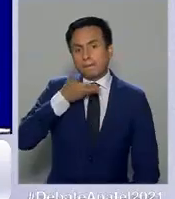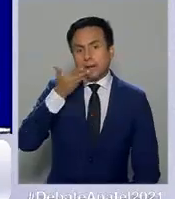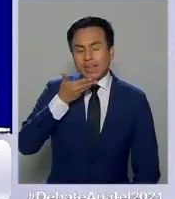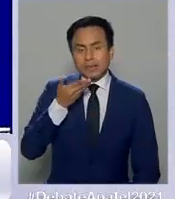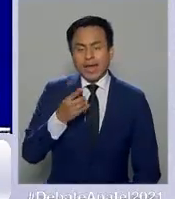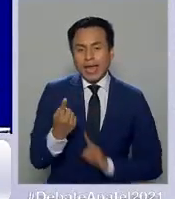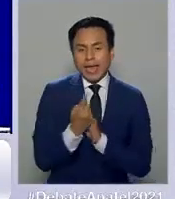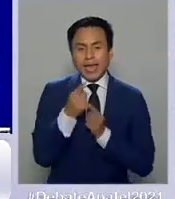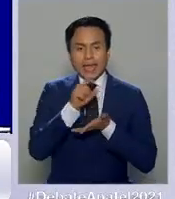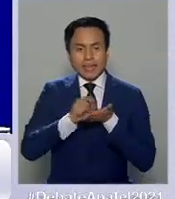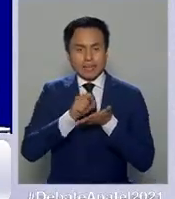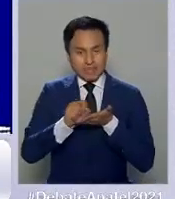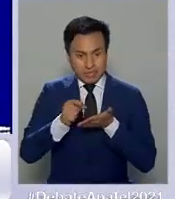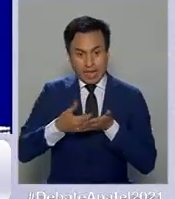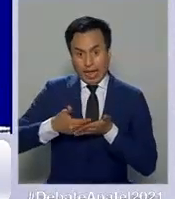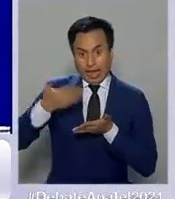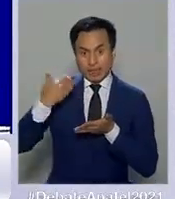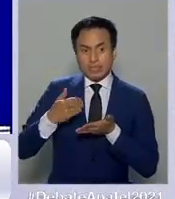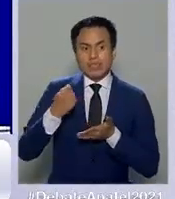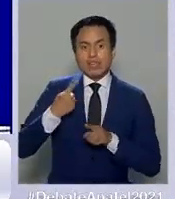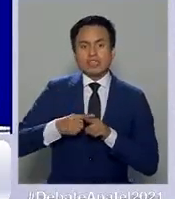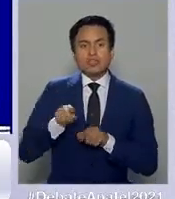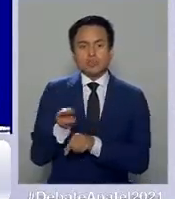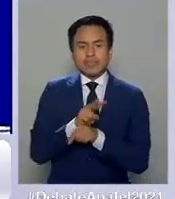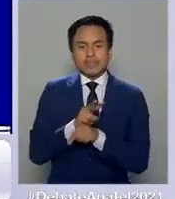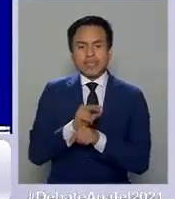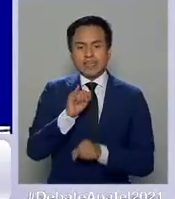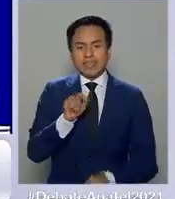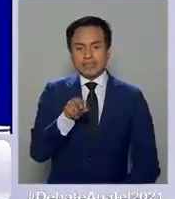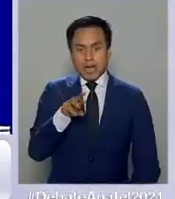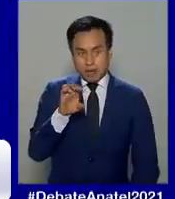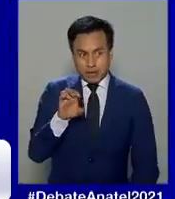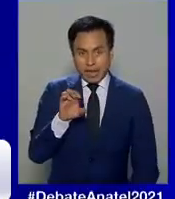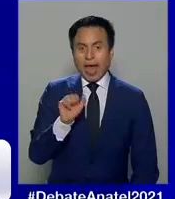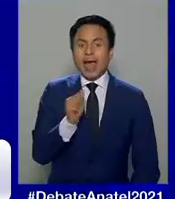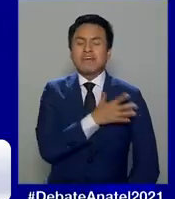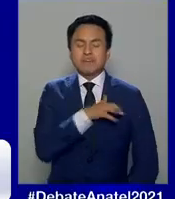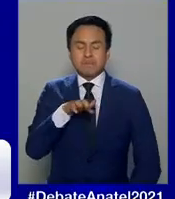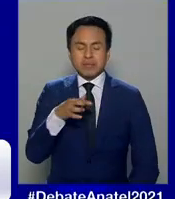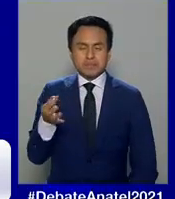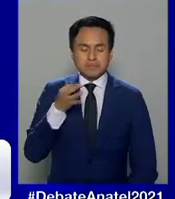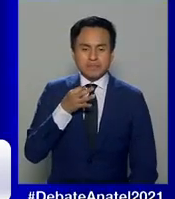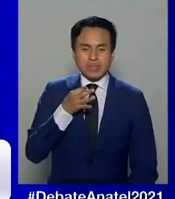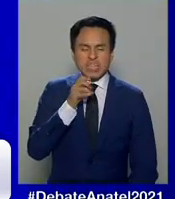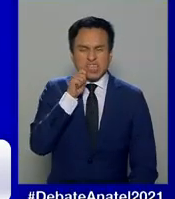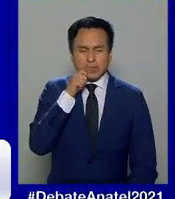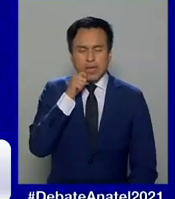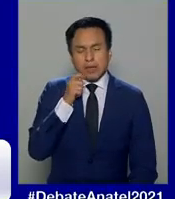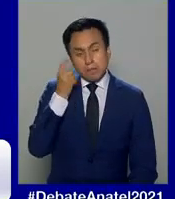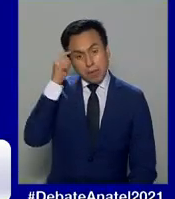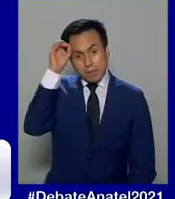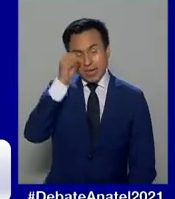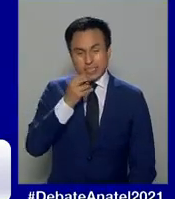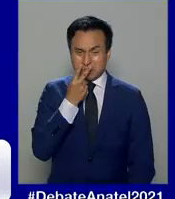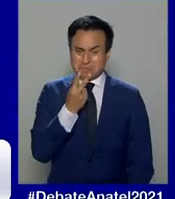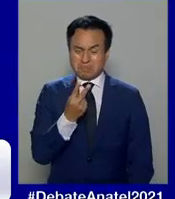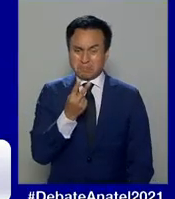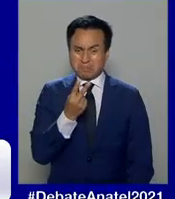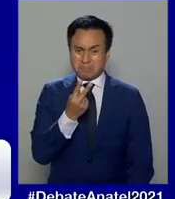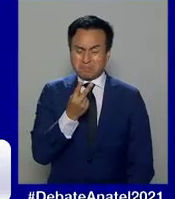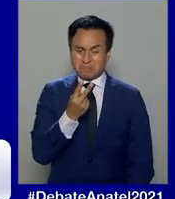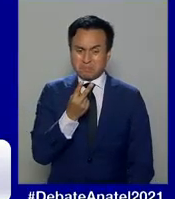sobre la entrevista del ex superintendente de ISAPRE, de AFP, me parece que es